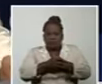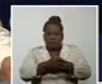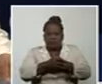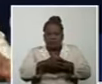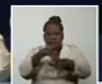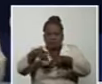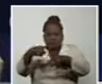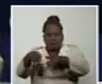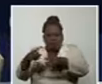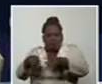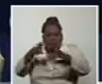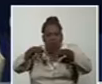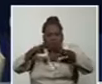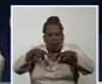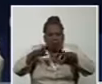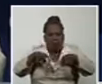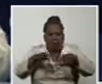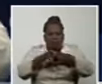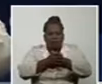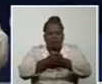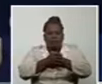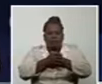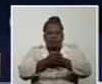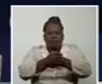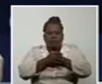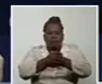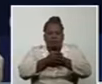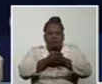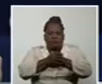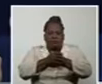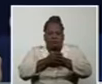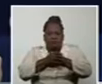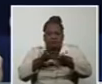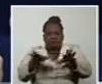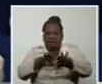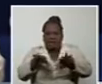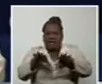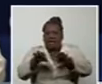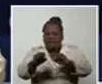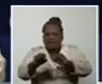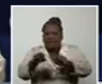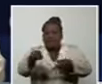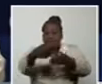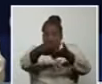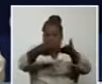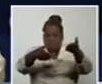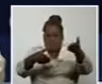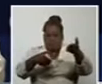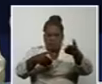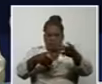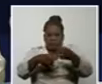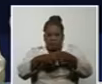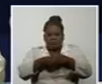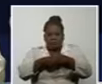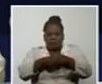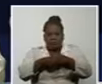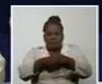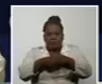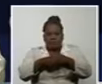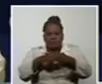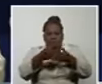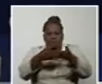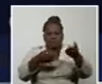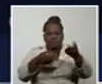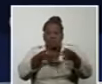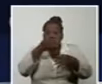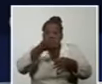nuevos estudios y demás. Si encontramos un estudio en el cual se